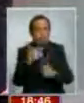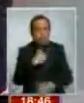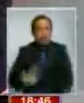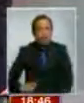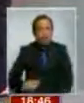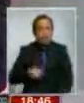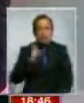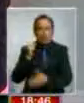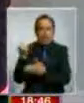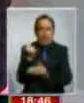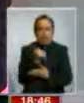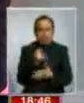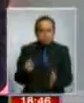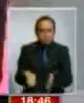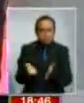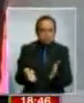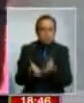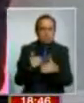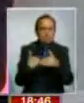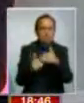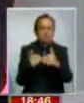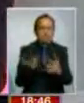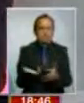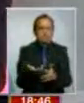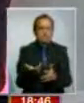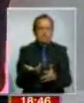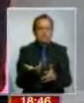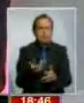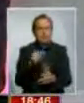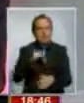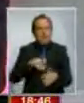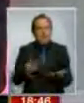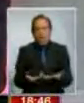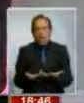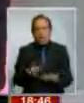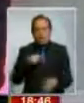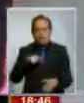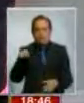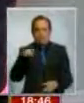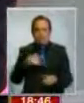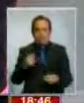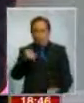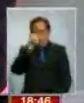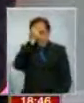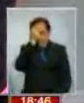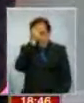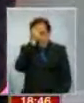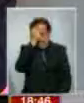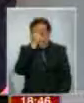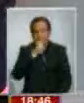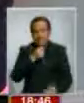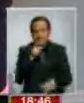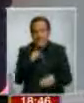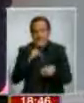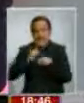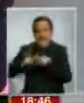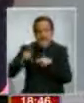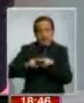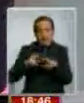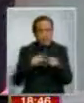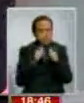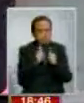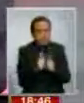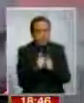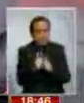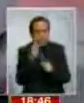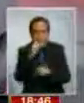nos ayudó a sacarla adelante y yo creo que hoy día deben estar sumamente arrepentidos porque era un arreglo sensato. Además, un